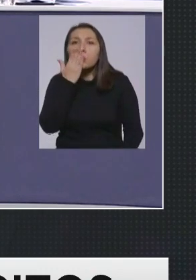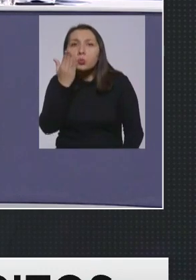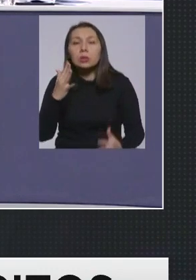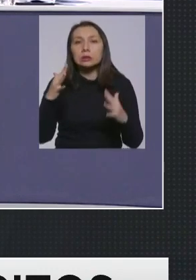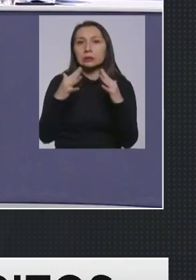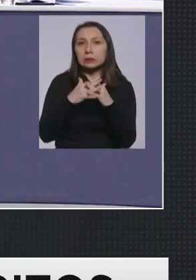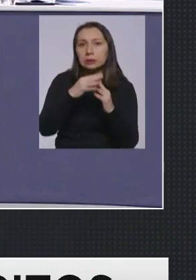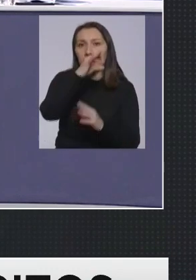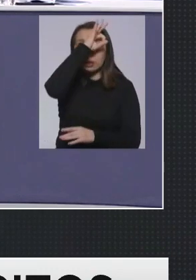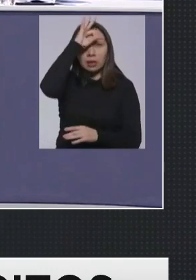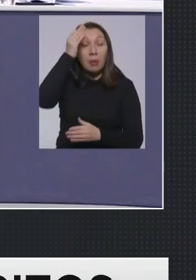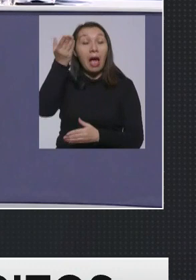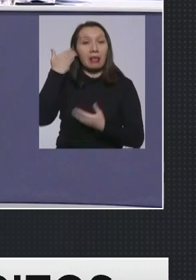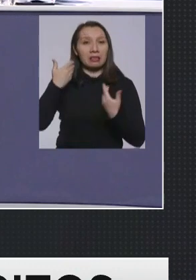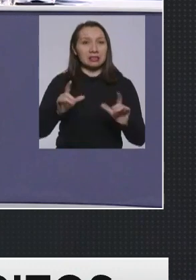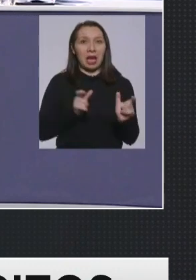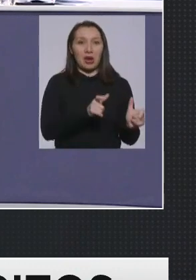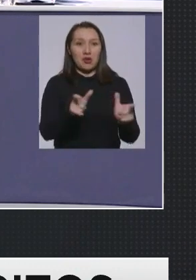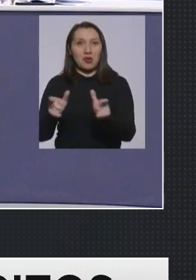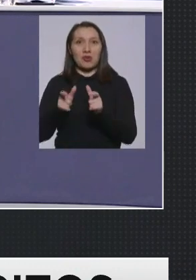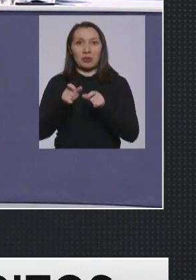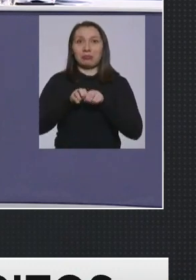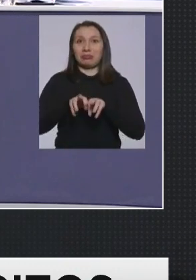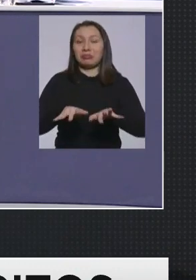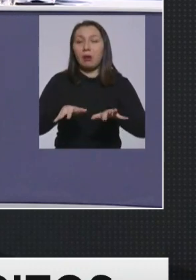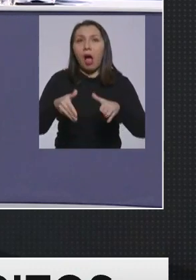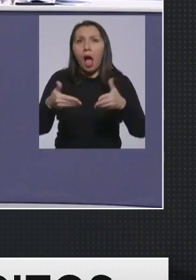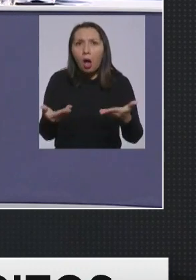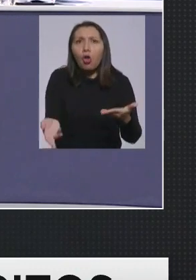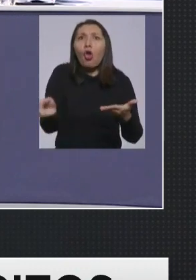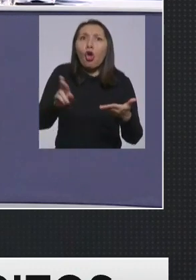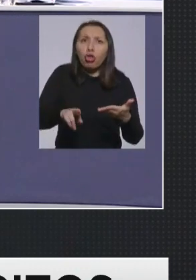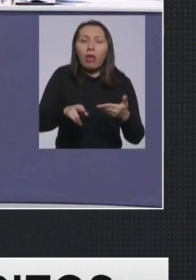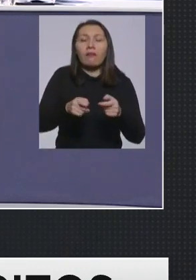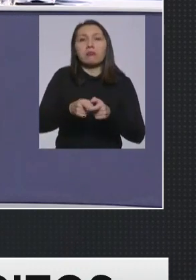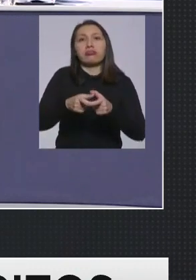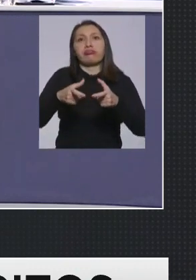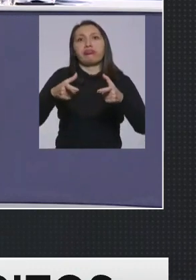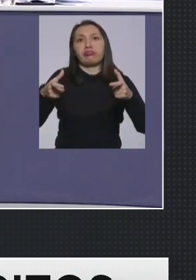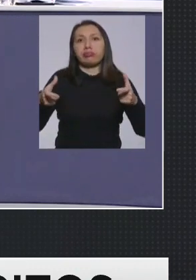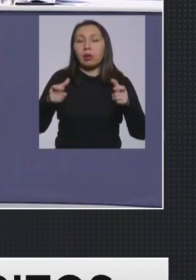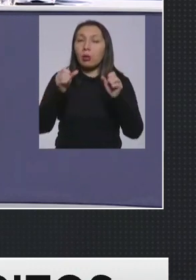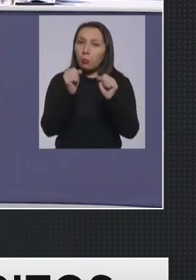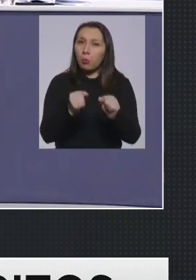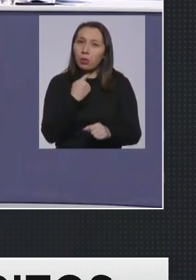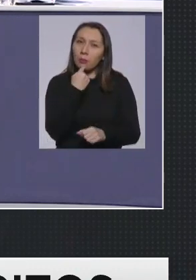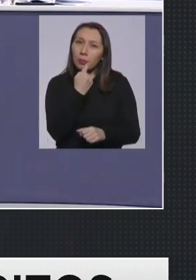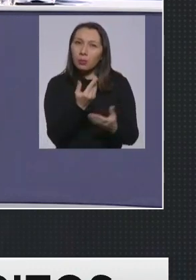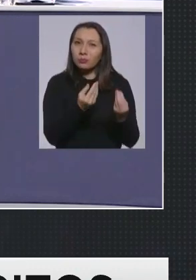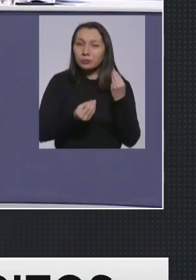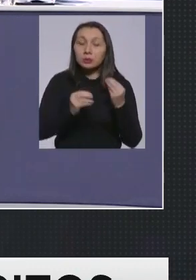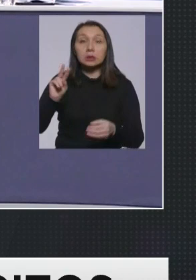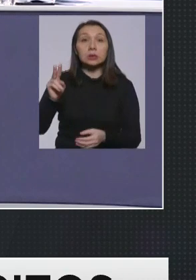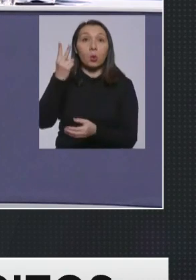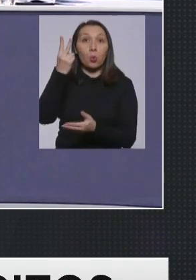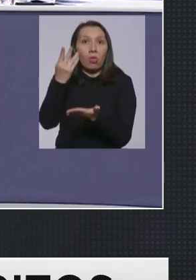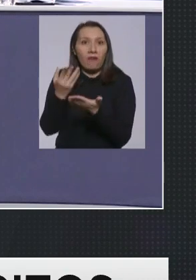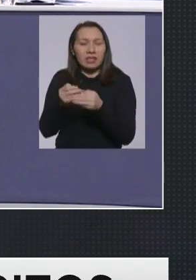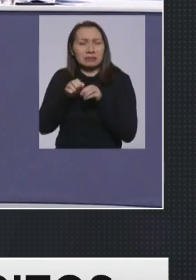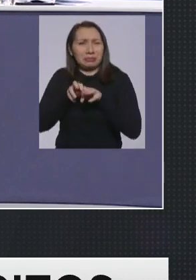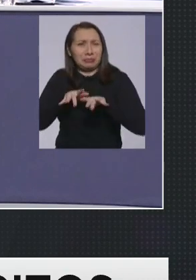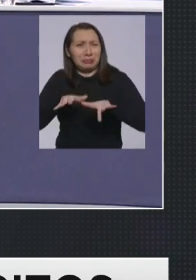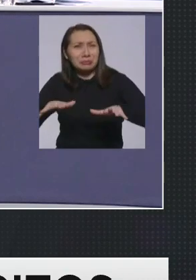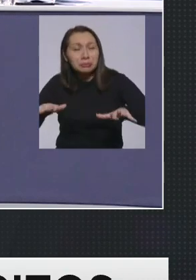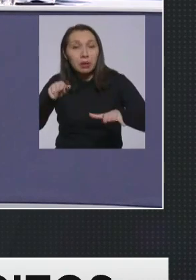temuco donde se había controlado la pandemia pero han aumentado los contagios es posible hablar de una segunda ola de contagios